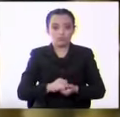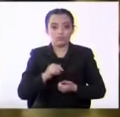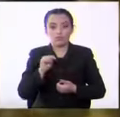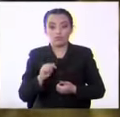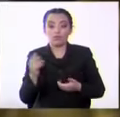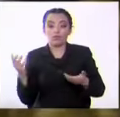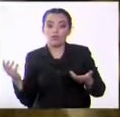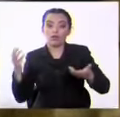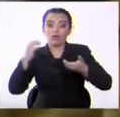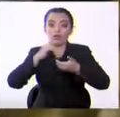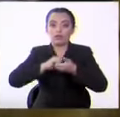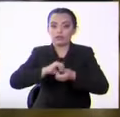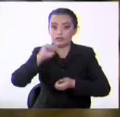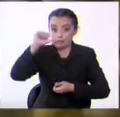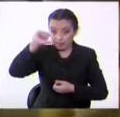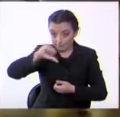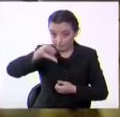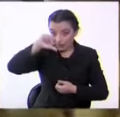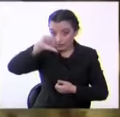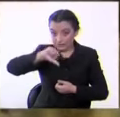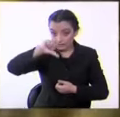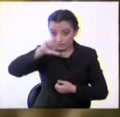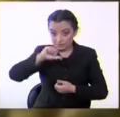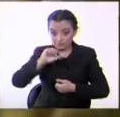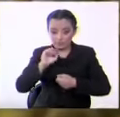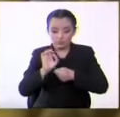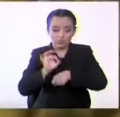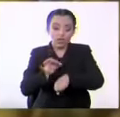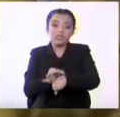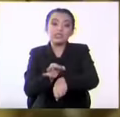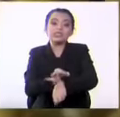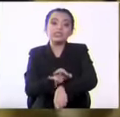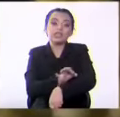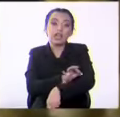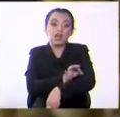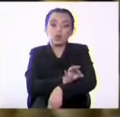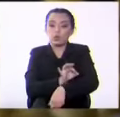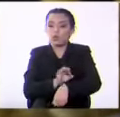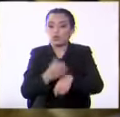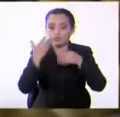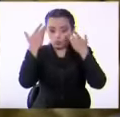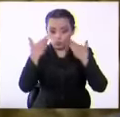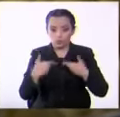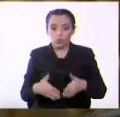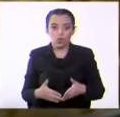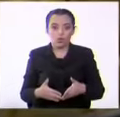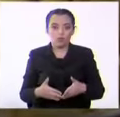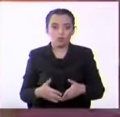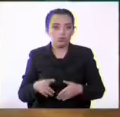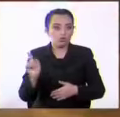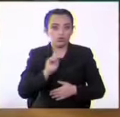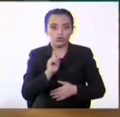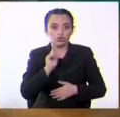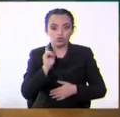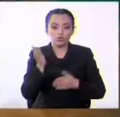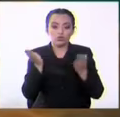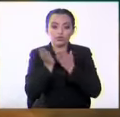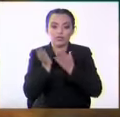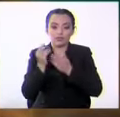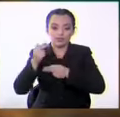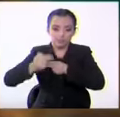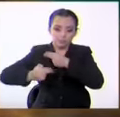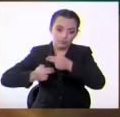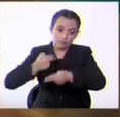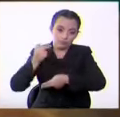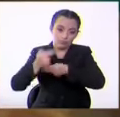son nocivas y ocurren en células somáticas, por lo que no se transmiten a la siguiente generación. Solo las